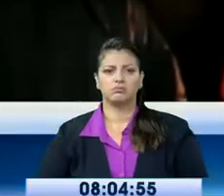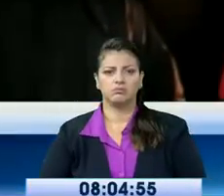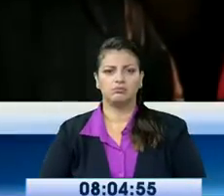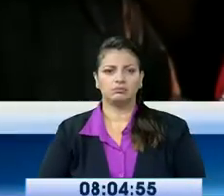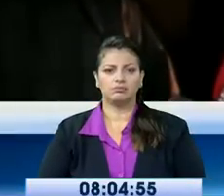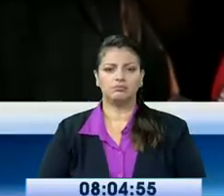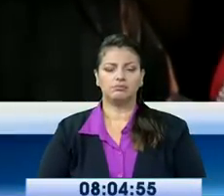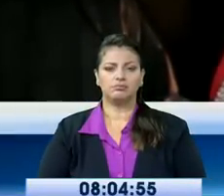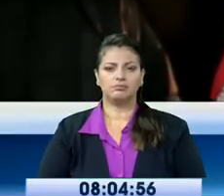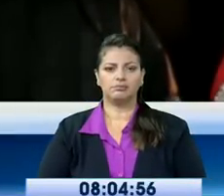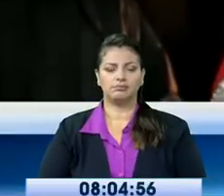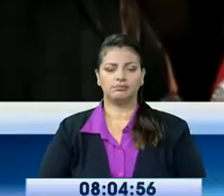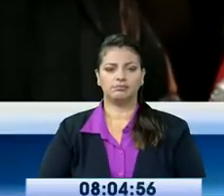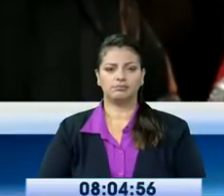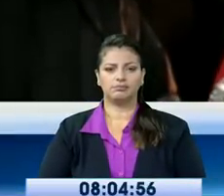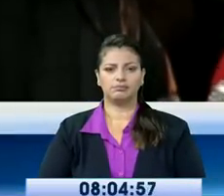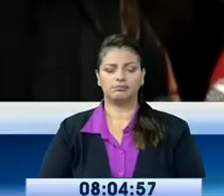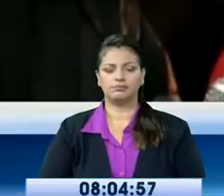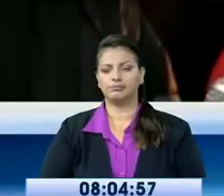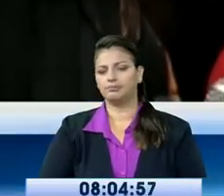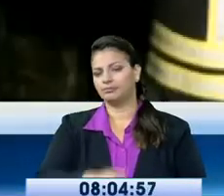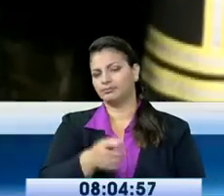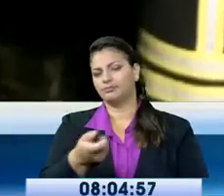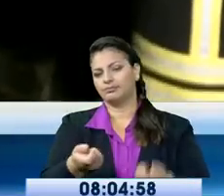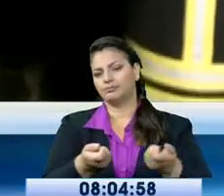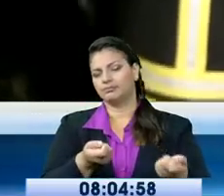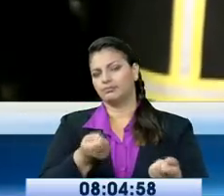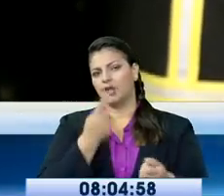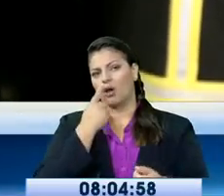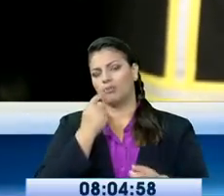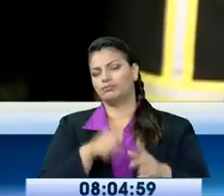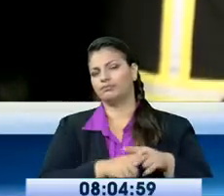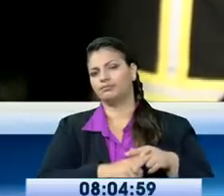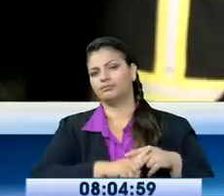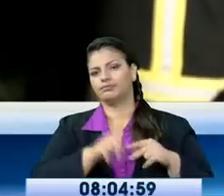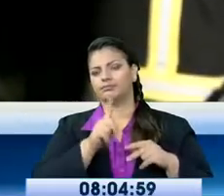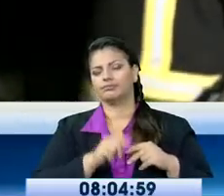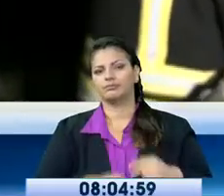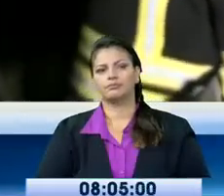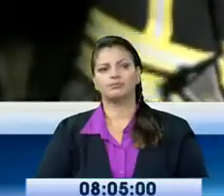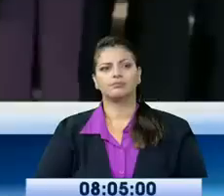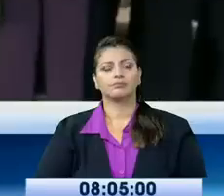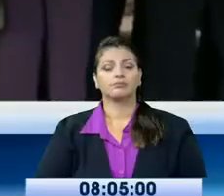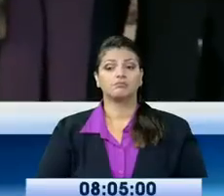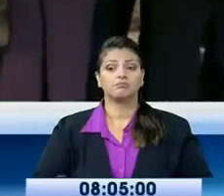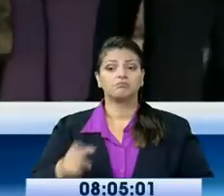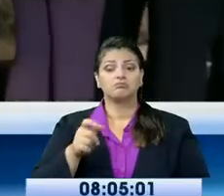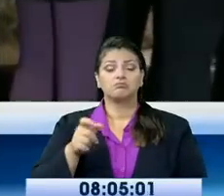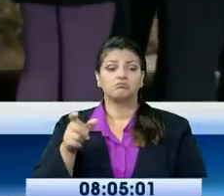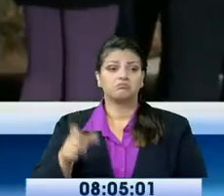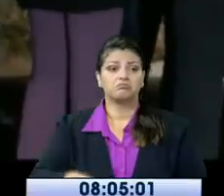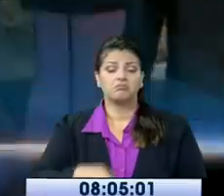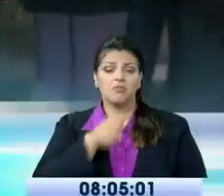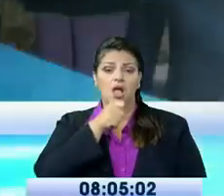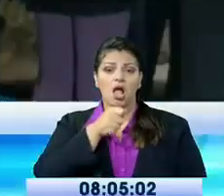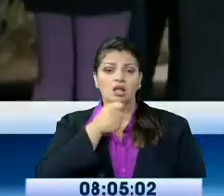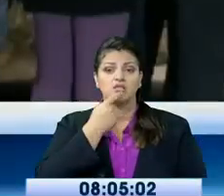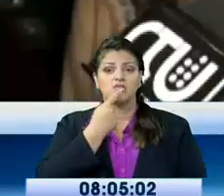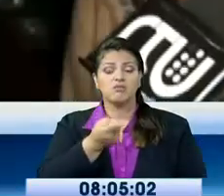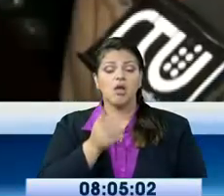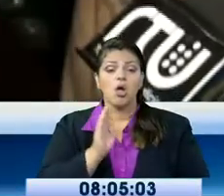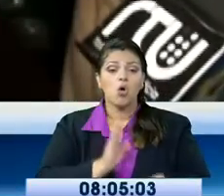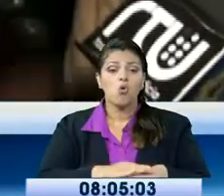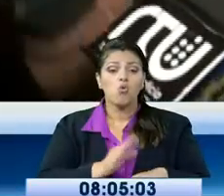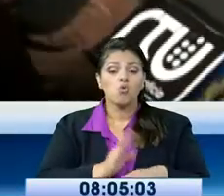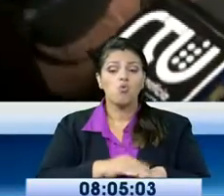Llegarle a la fuerza pública no se ha encontrado en el lugar. Según lugareños, el mal estado de la vía podría ser la causa del choque. Todos